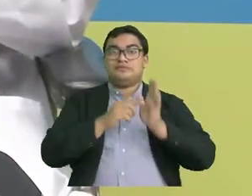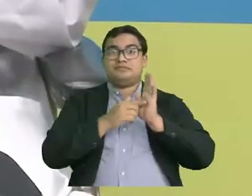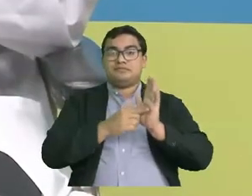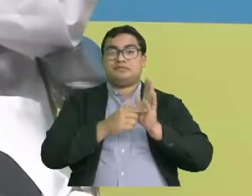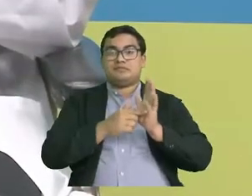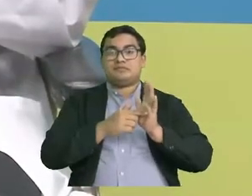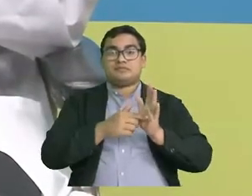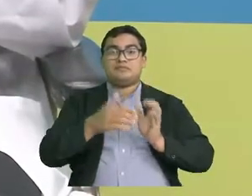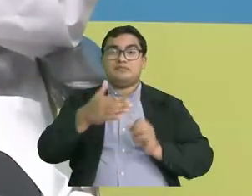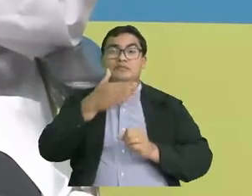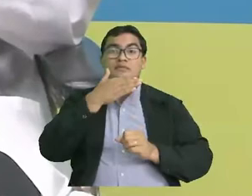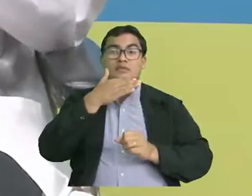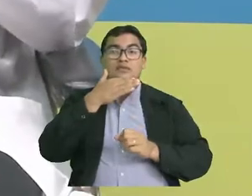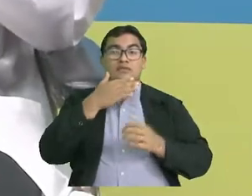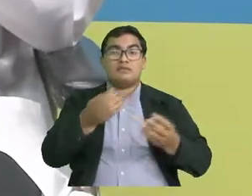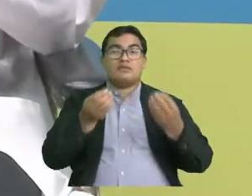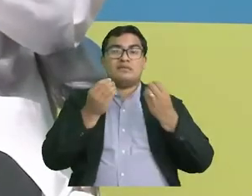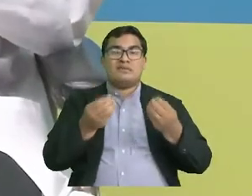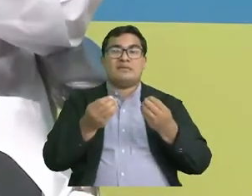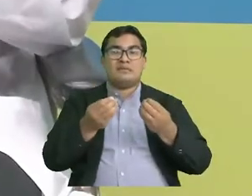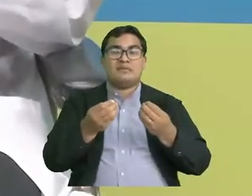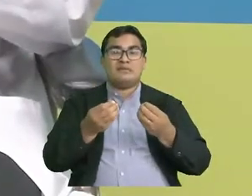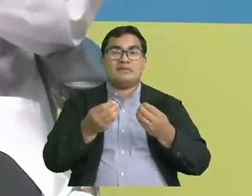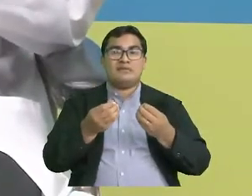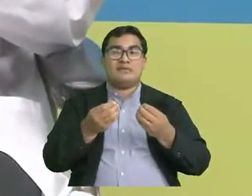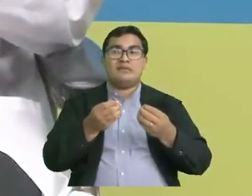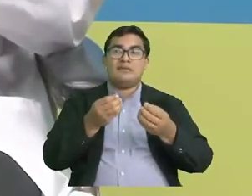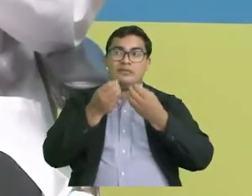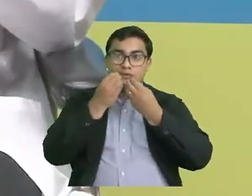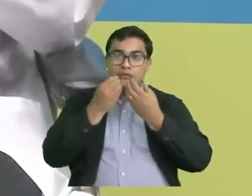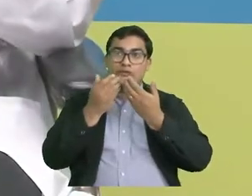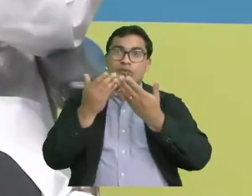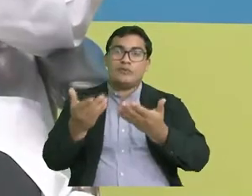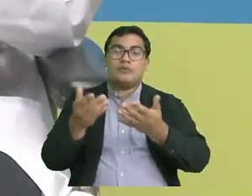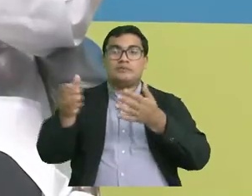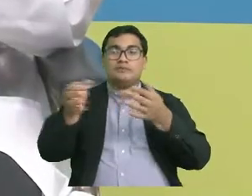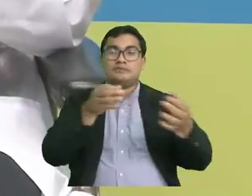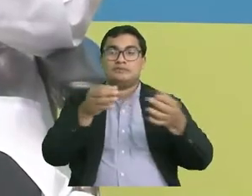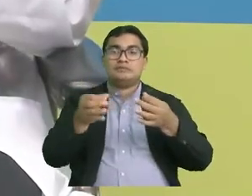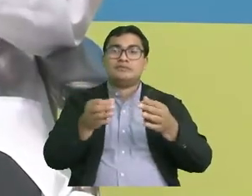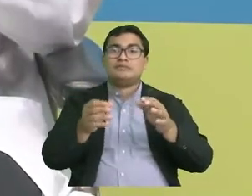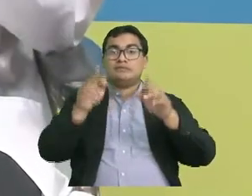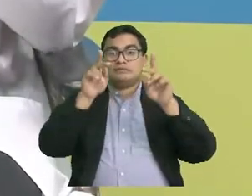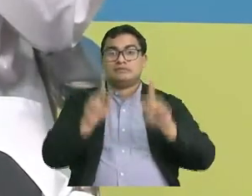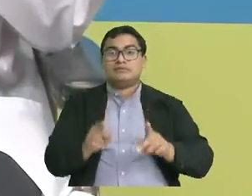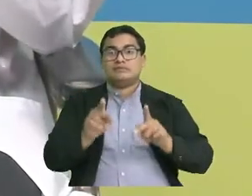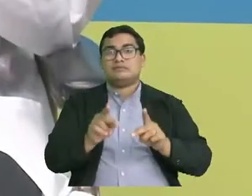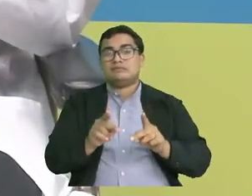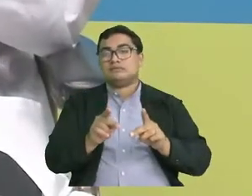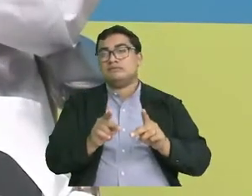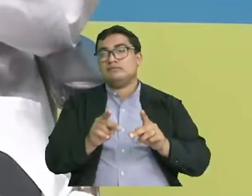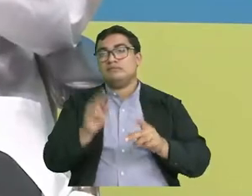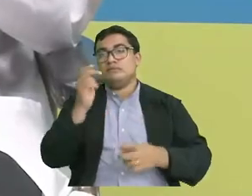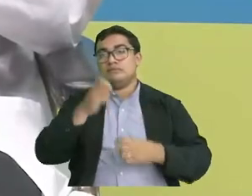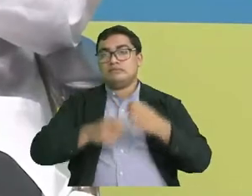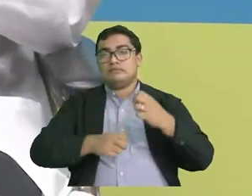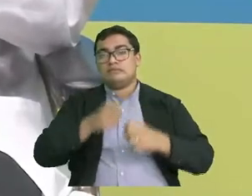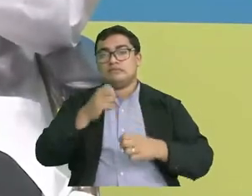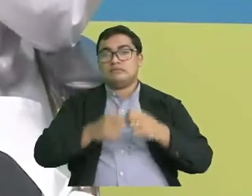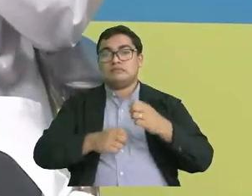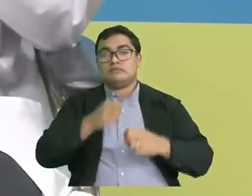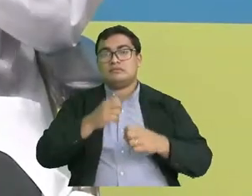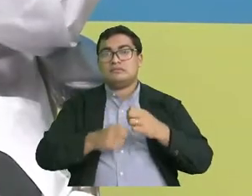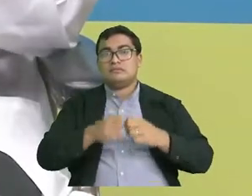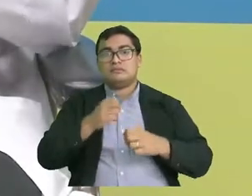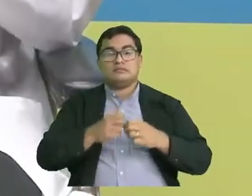impacto pues también es grande, hay que darles la noticia, hay que manejarlo. Generalmente estas personas no tienen afectación intelectual, es